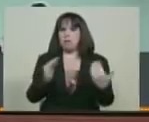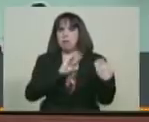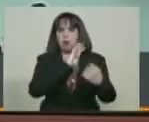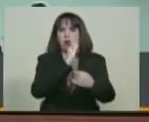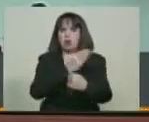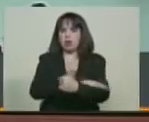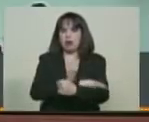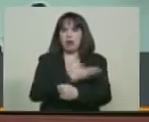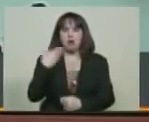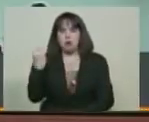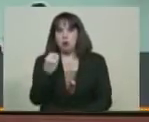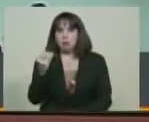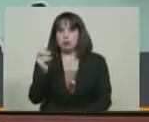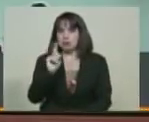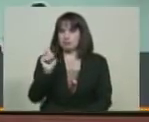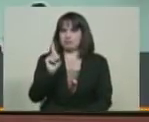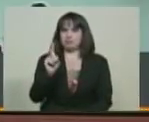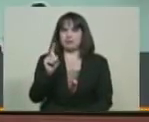jamás.